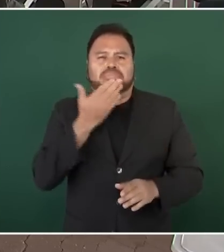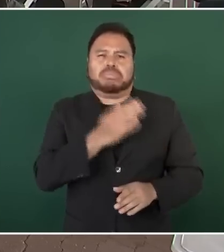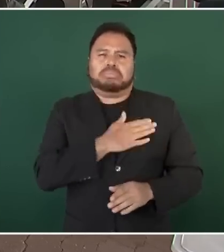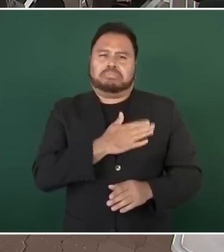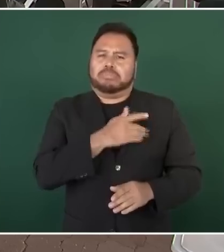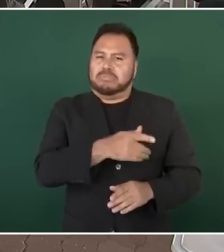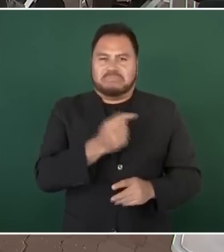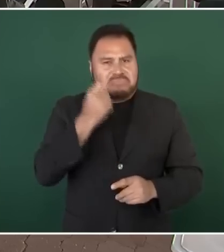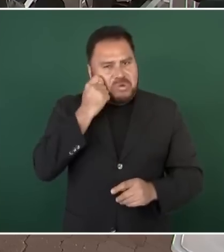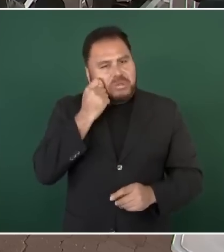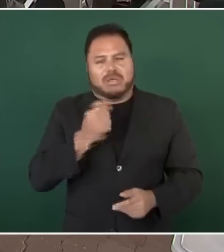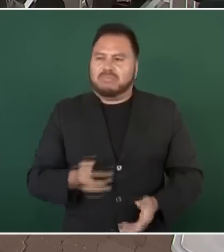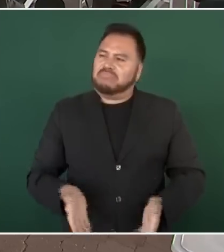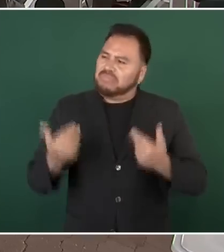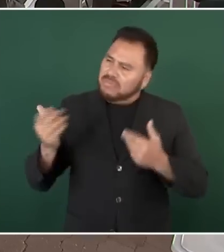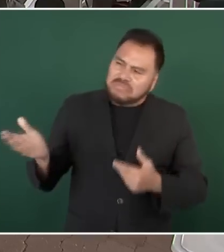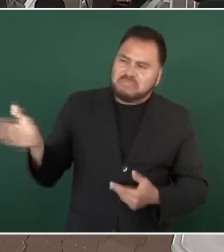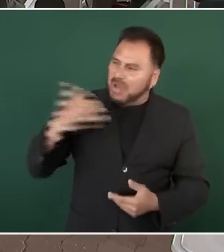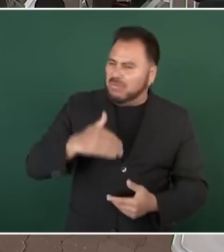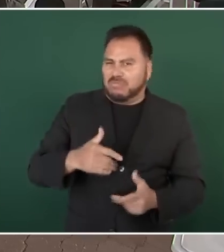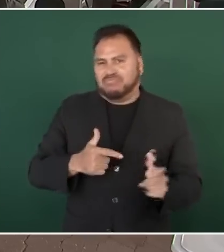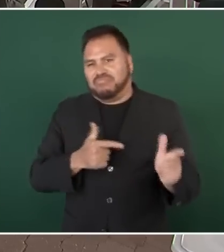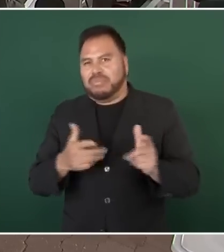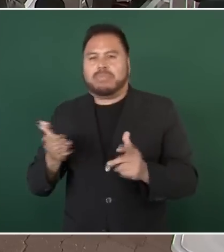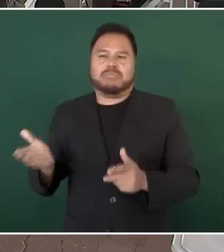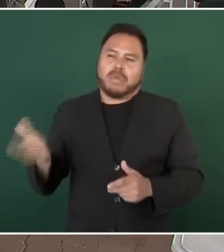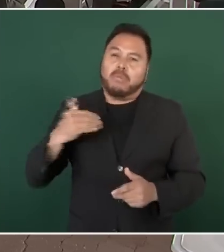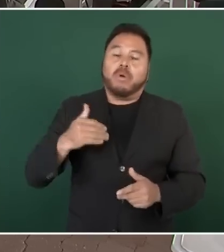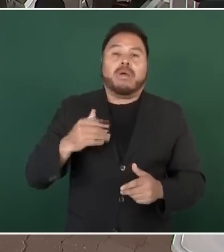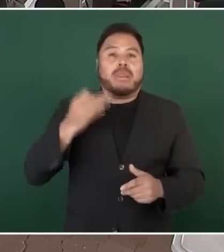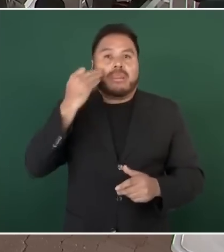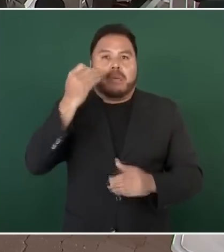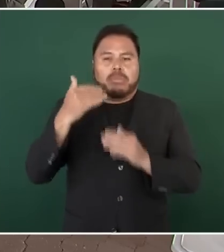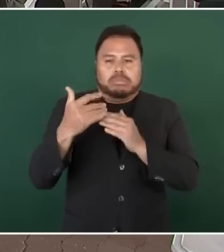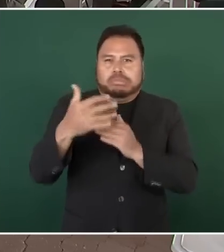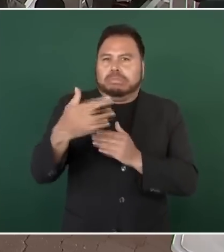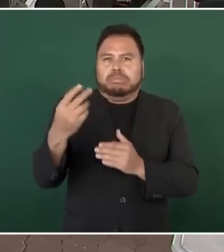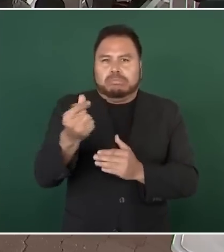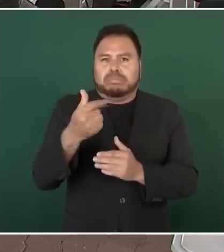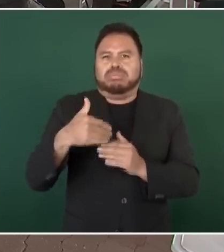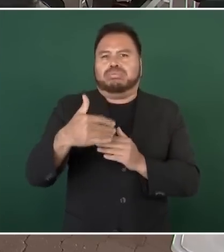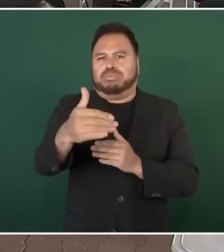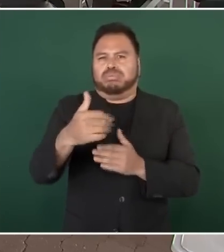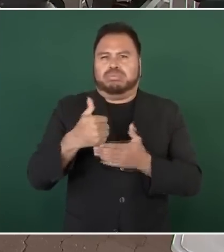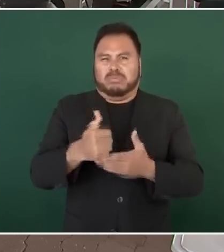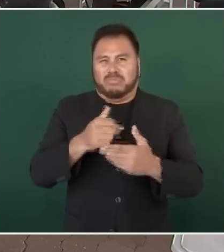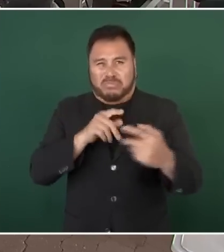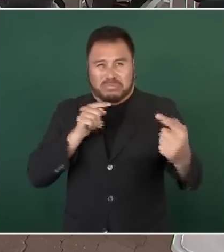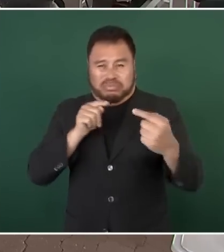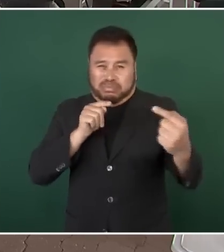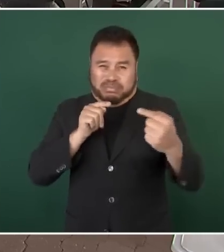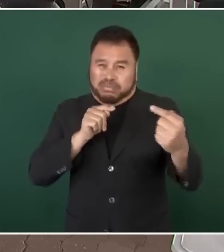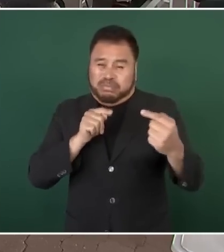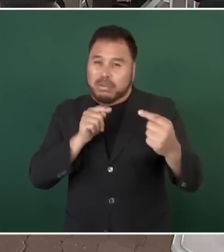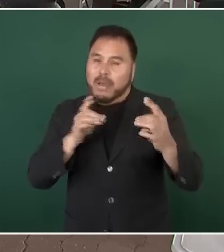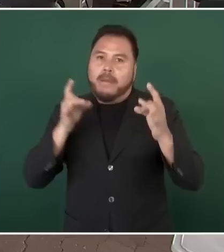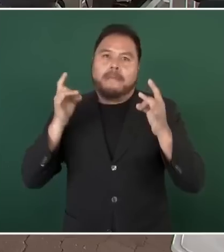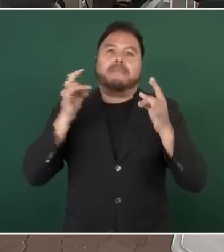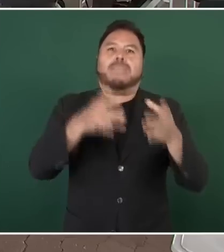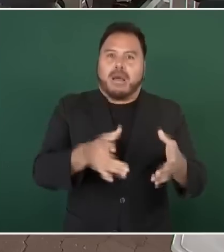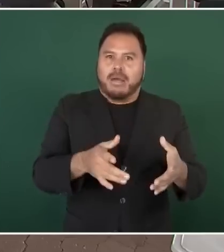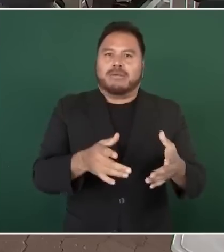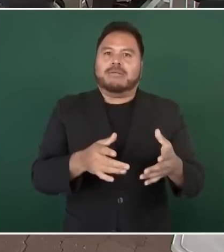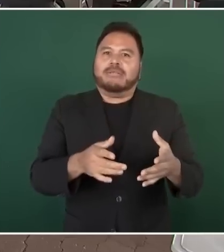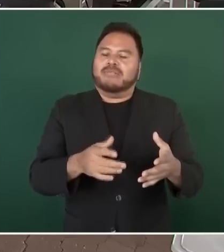logra que en poco tiempo triunfe la revolución